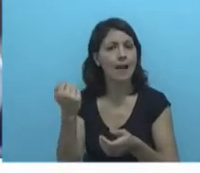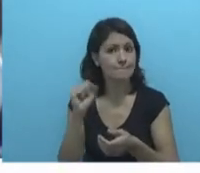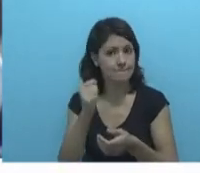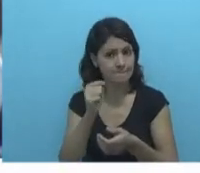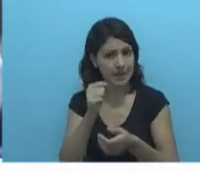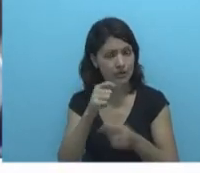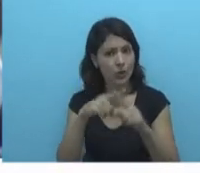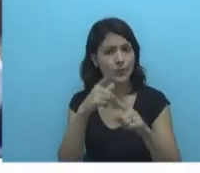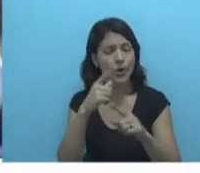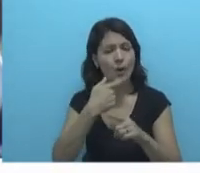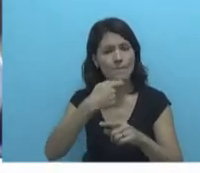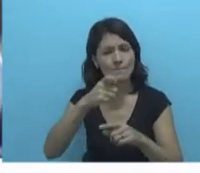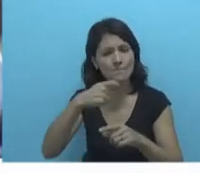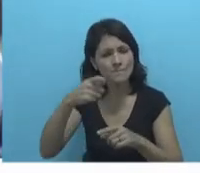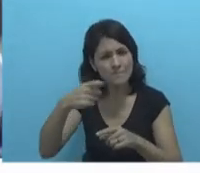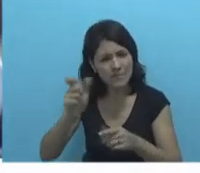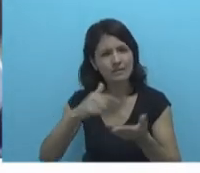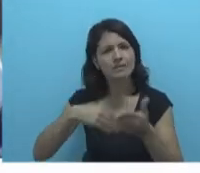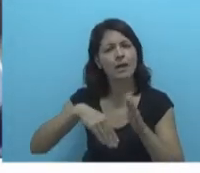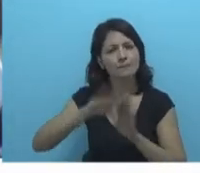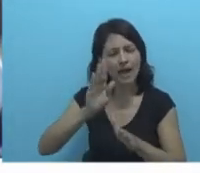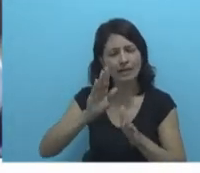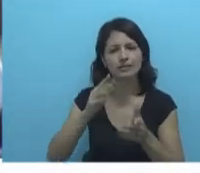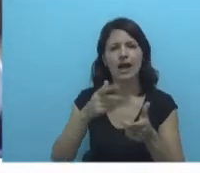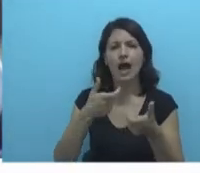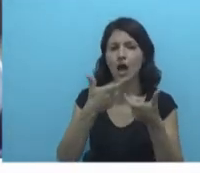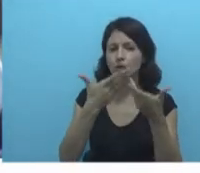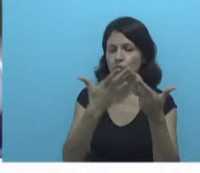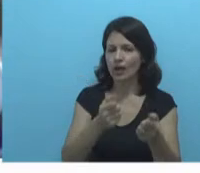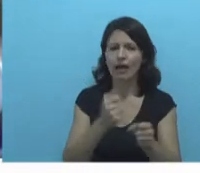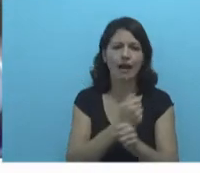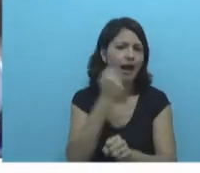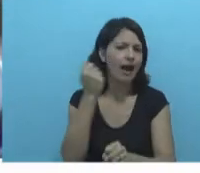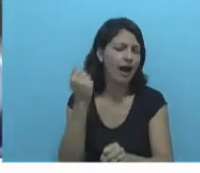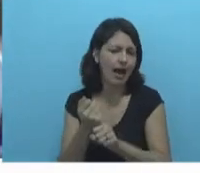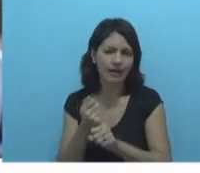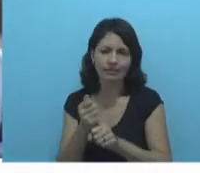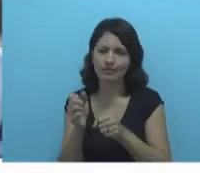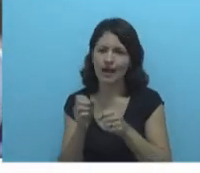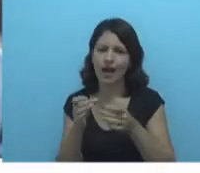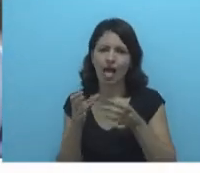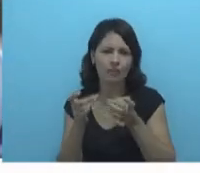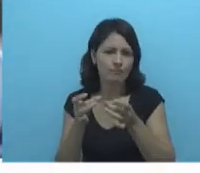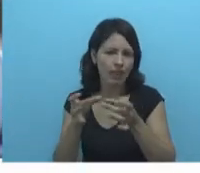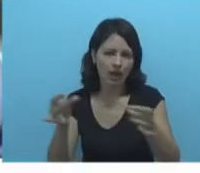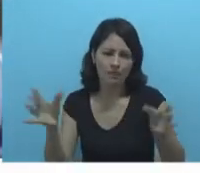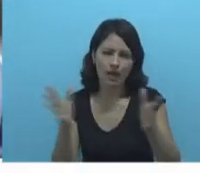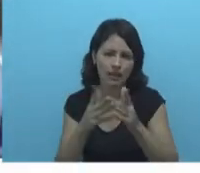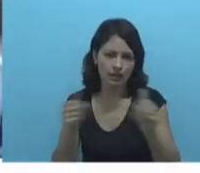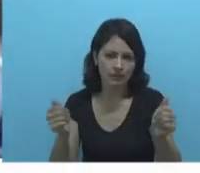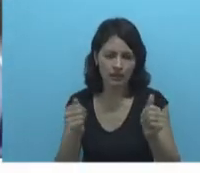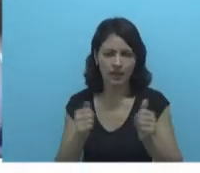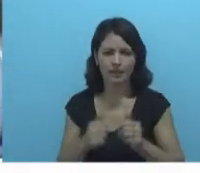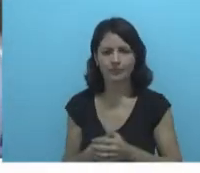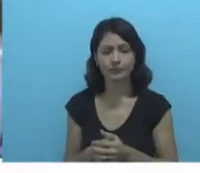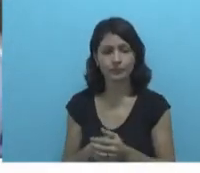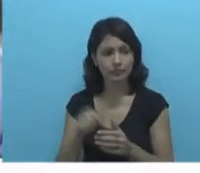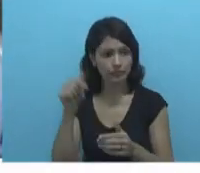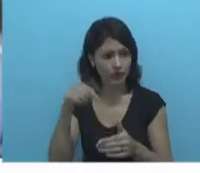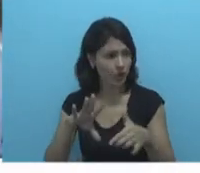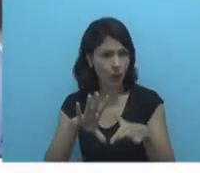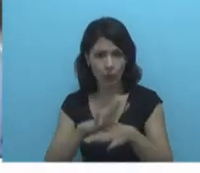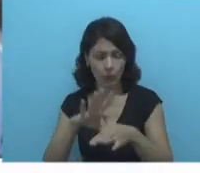este momento tan grave que representa atravesar el pico de la segunda ola. En este instante está el propio